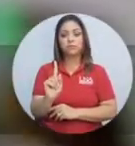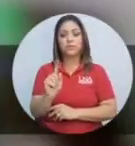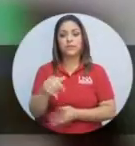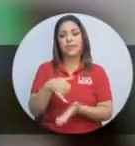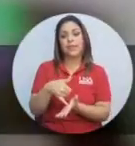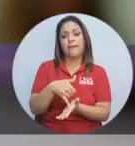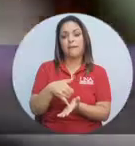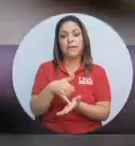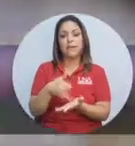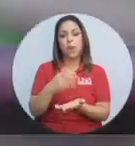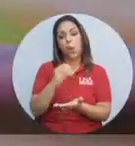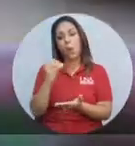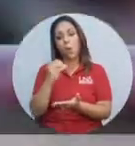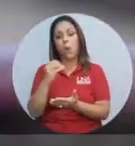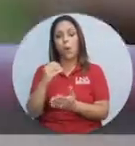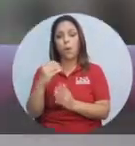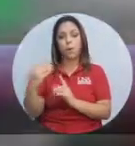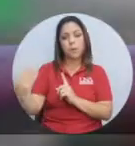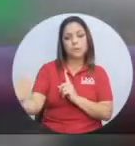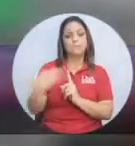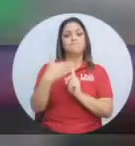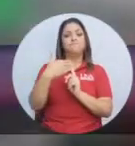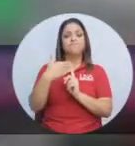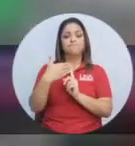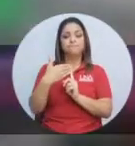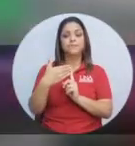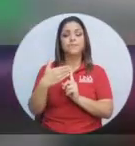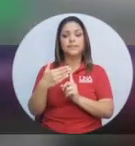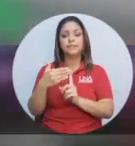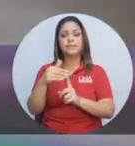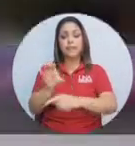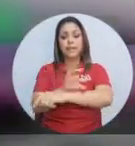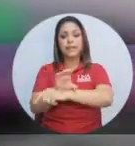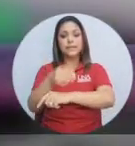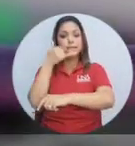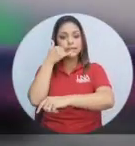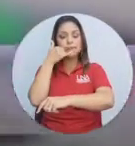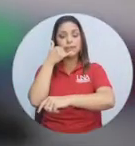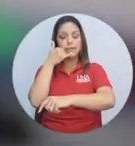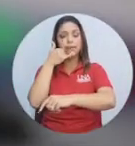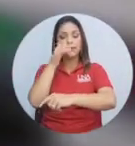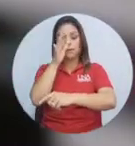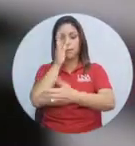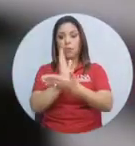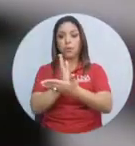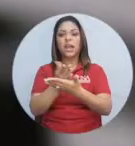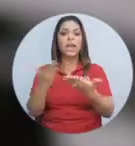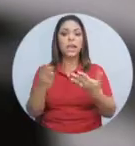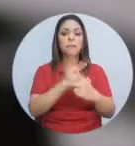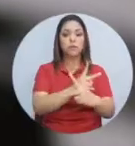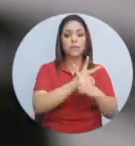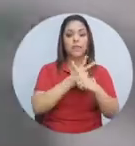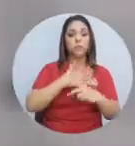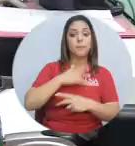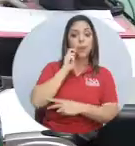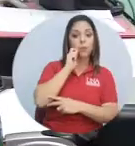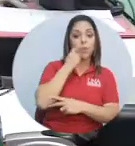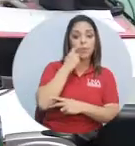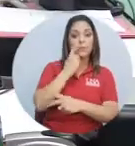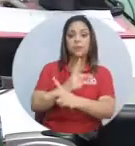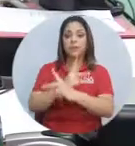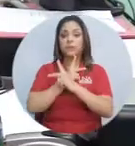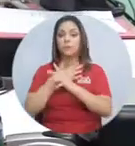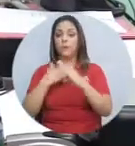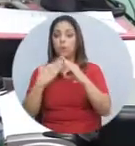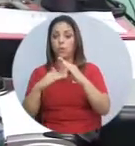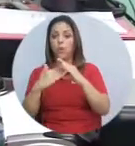estar más vulnerables a ser víctima del ciberbullying. protegiendo sus cuentas, sus correos electrónicos,